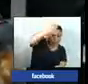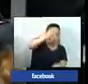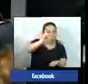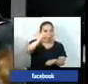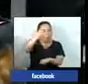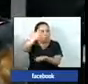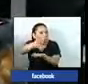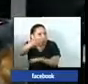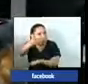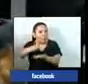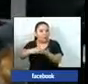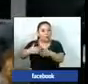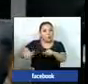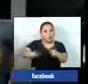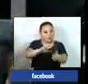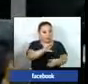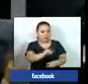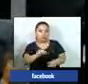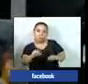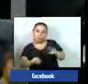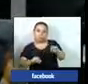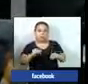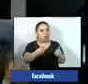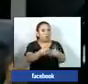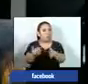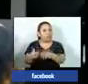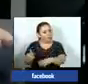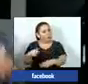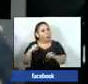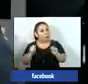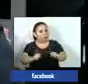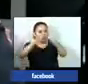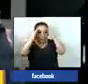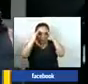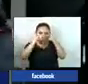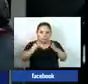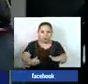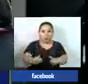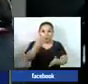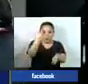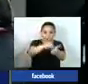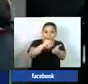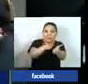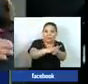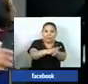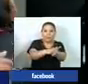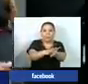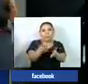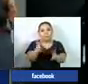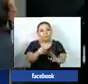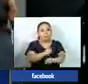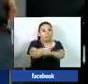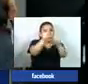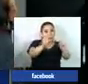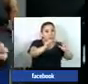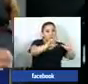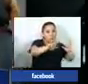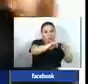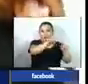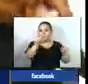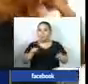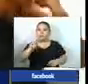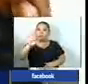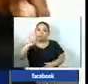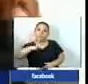estamos bueno atendiendo a las personas para hacer citas de 8 a 5 de la tarde